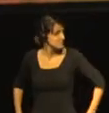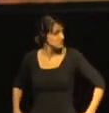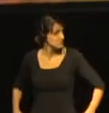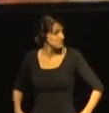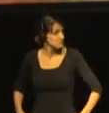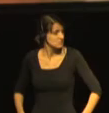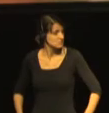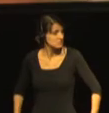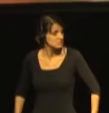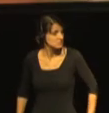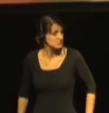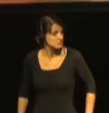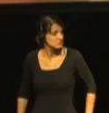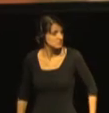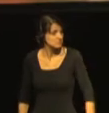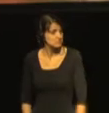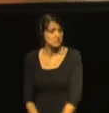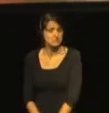Mis amigos,